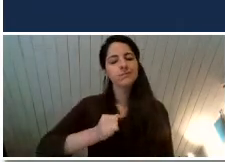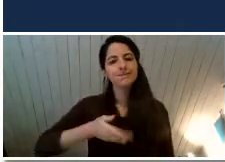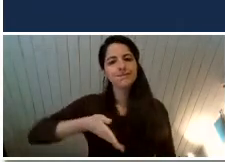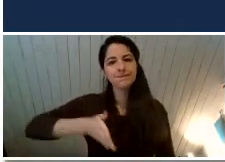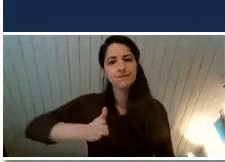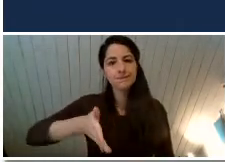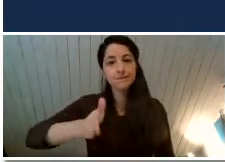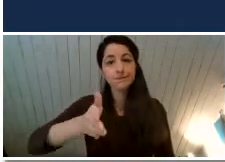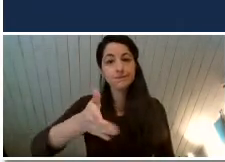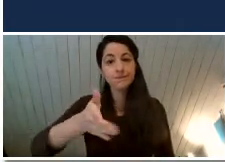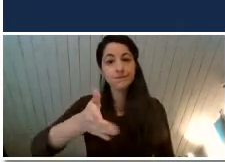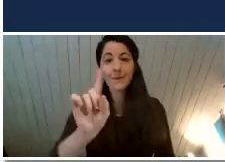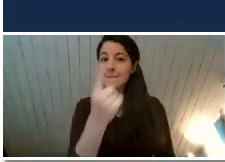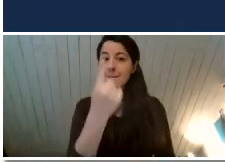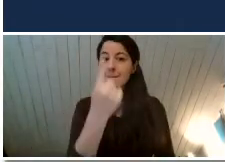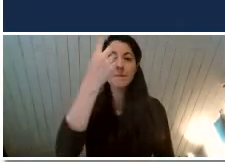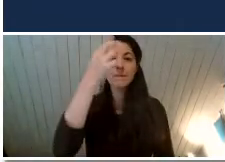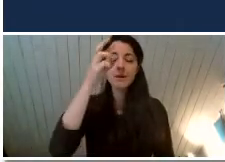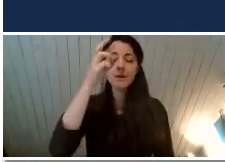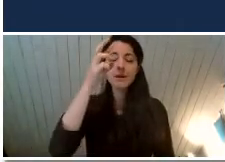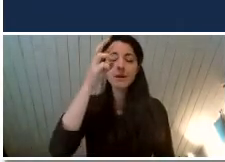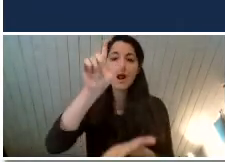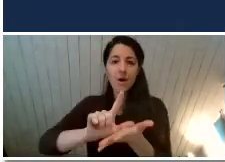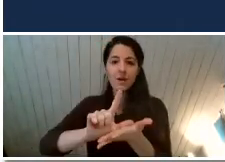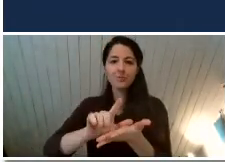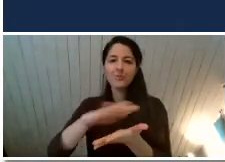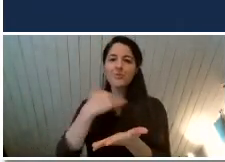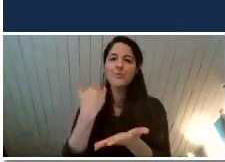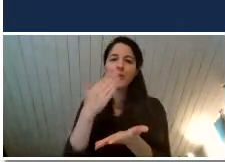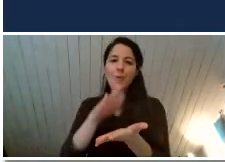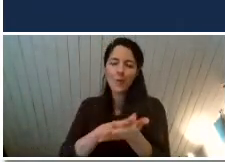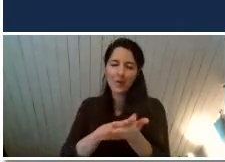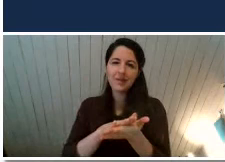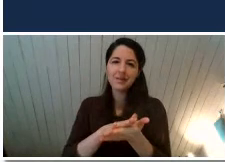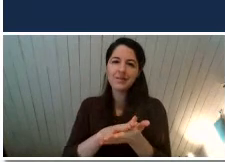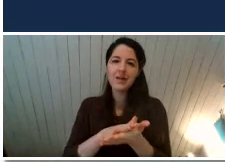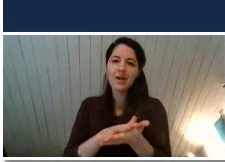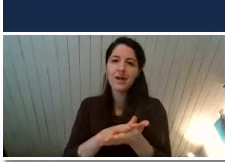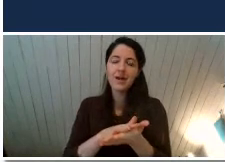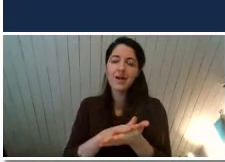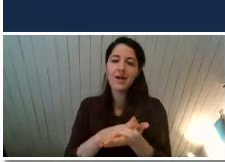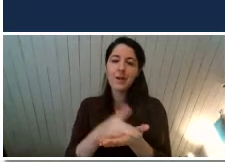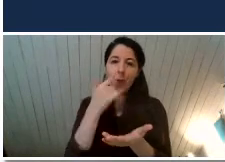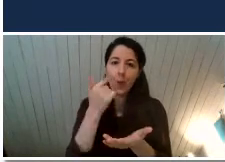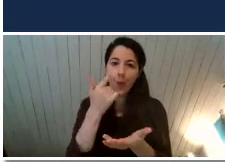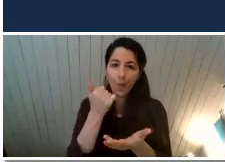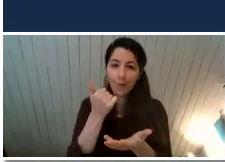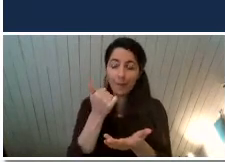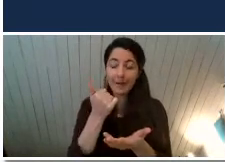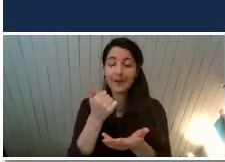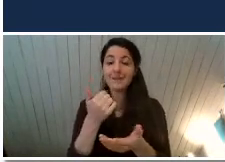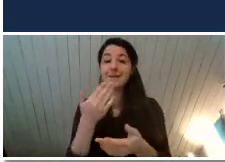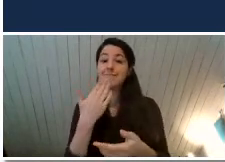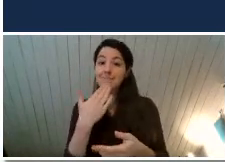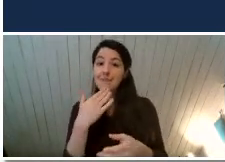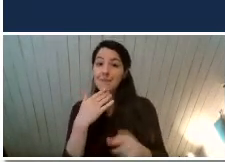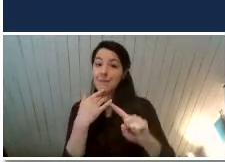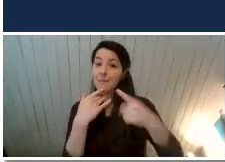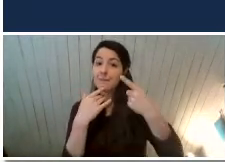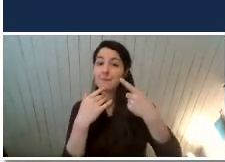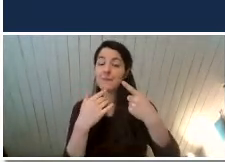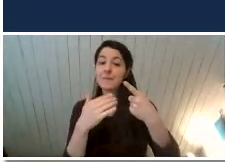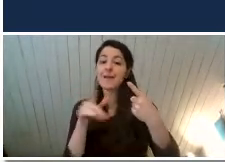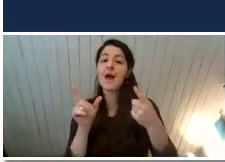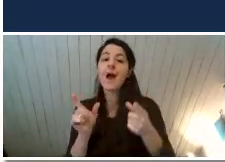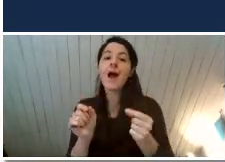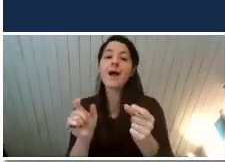causa de muerte por cáncer y el primer cáncer que se diagnostica en hombres en países occidentales.